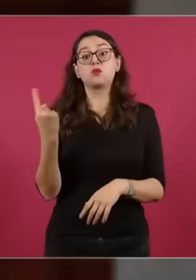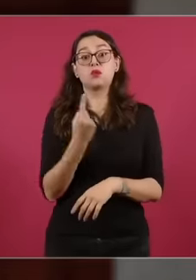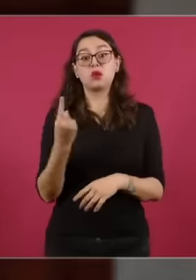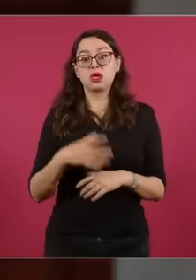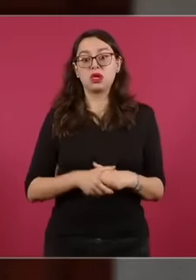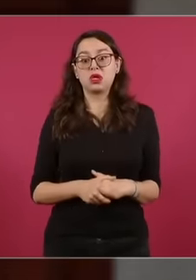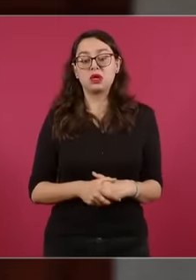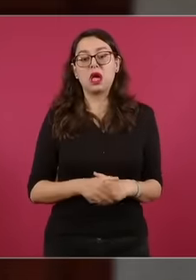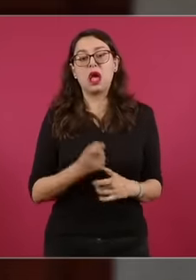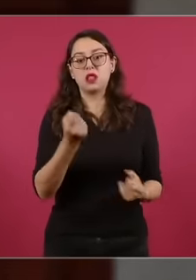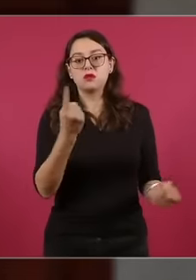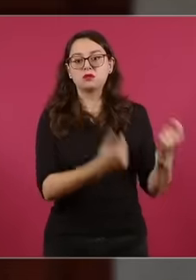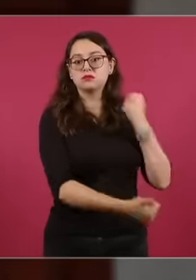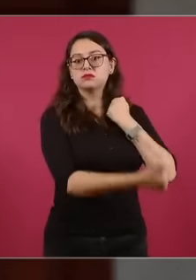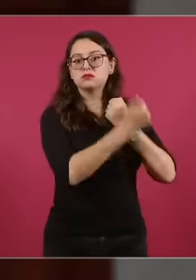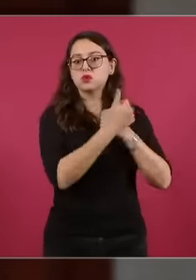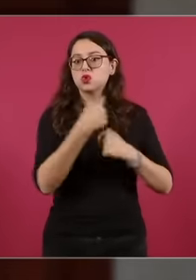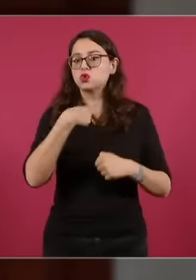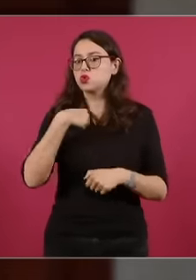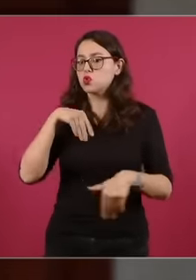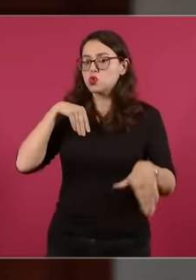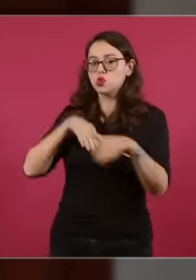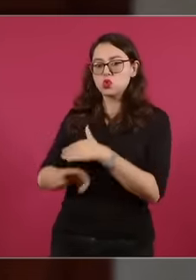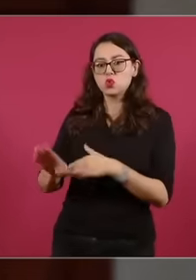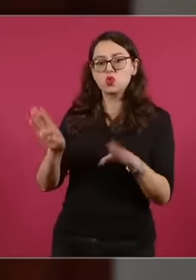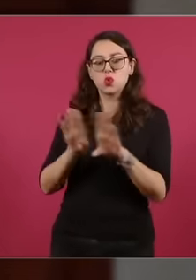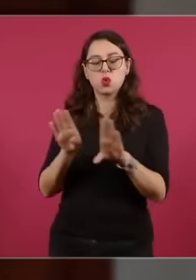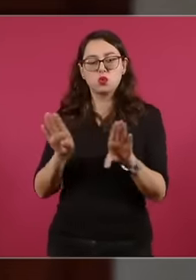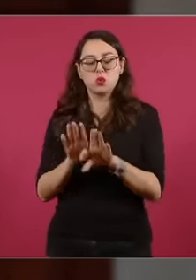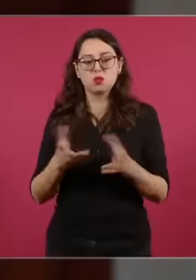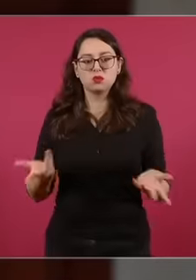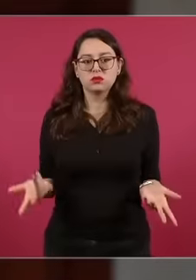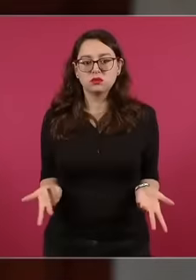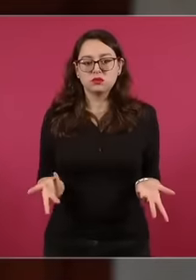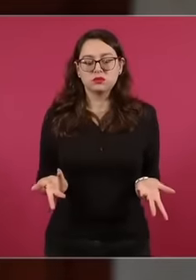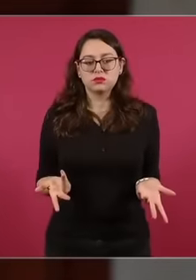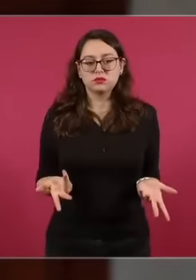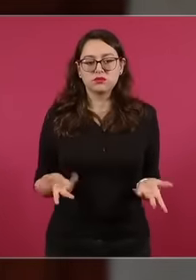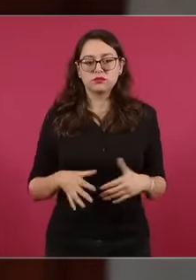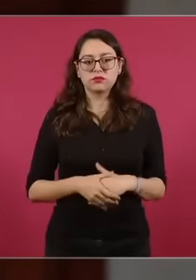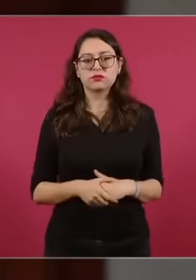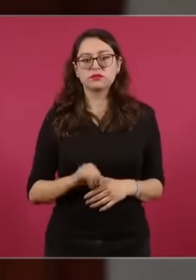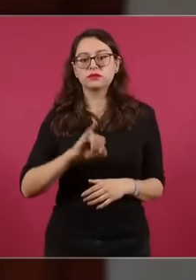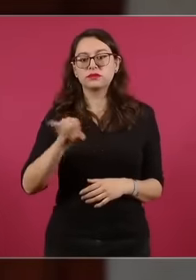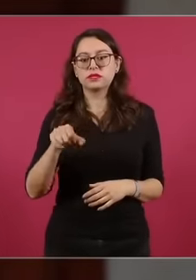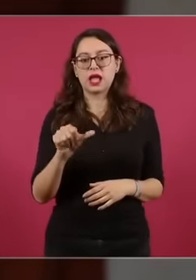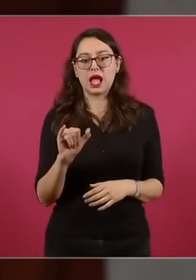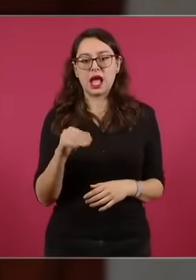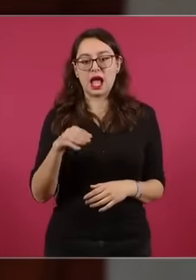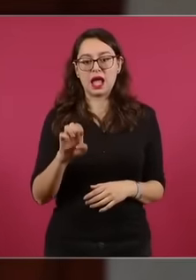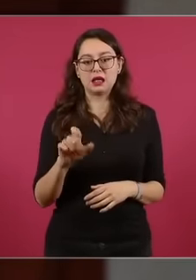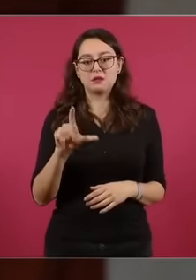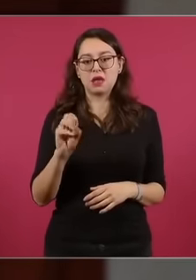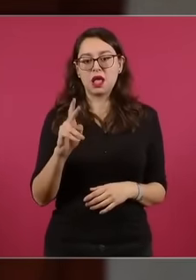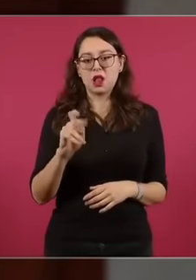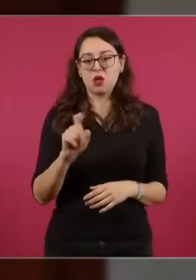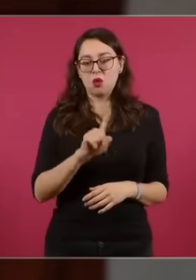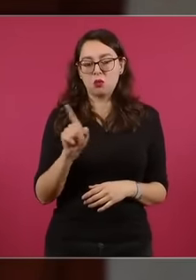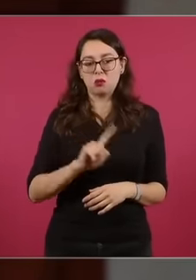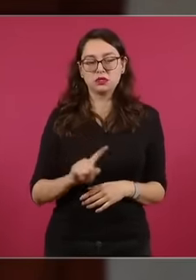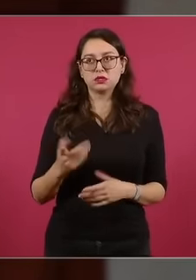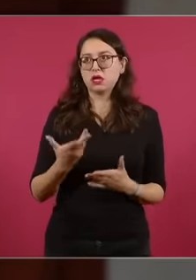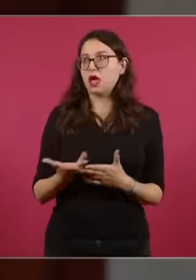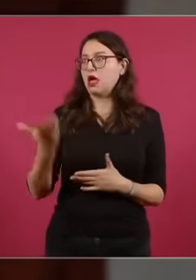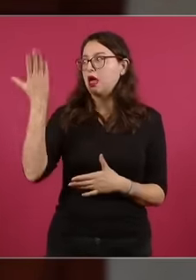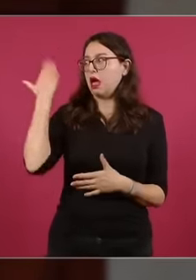a mí, oye, ¿cómo puedo entrar? Son gente que ya ha entrado. Jaime López, no sé, usted participó la